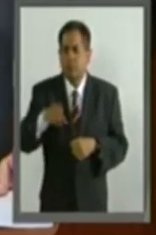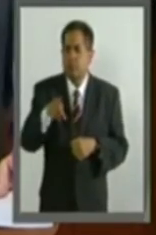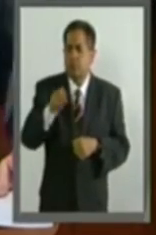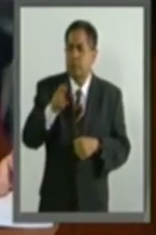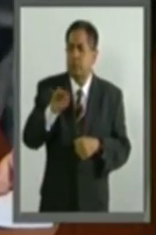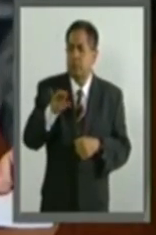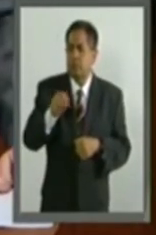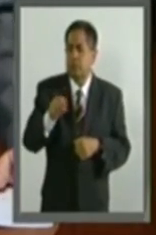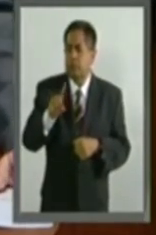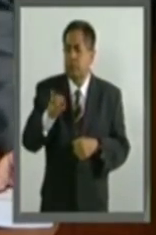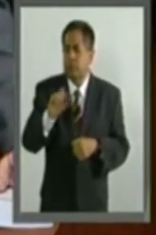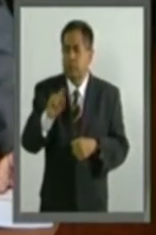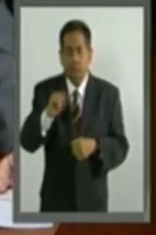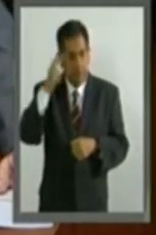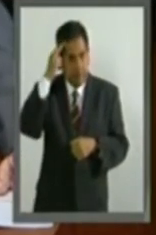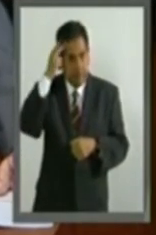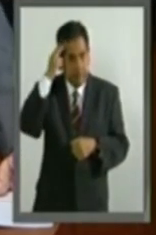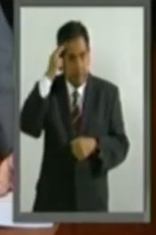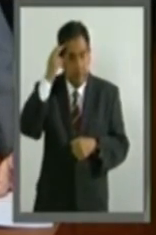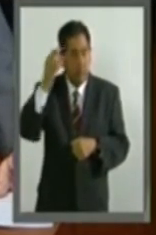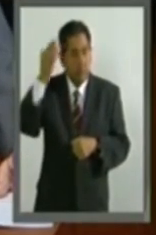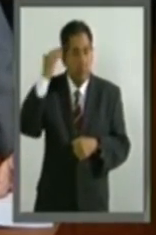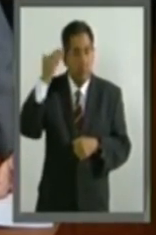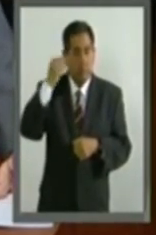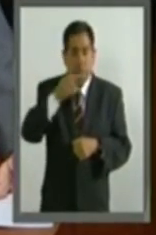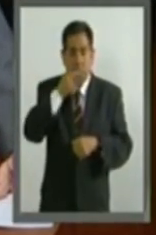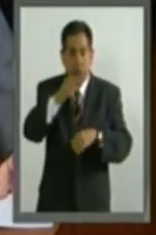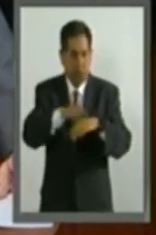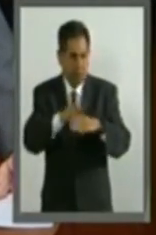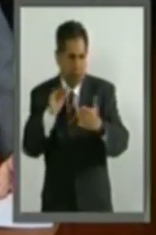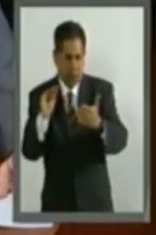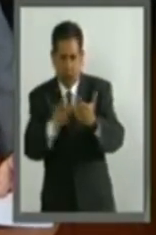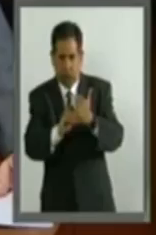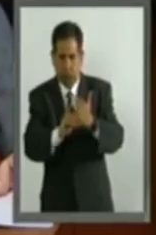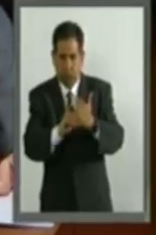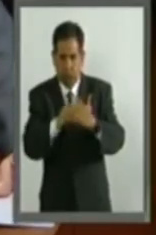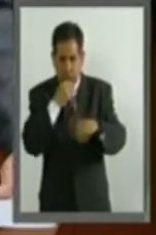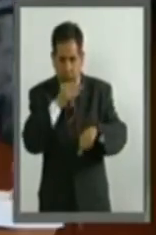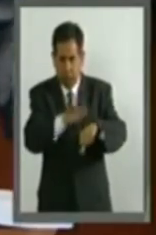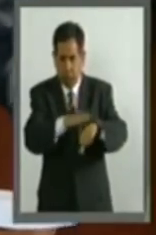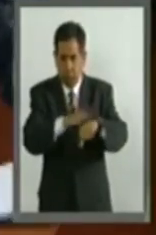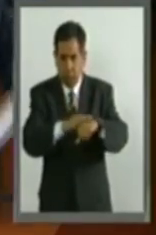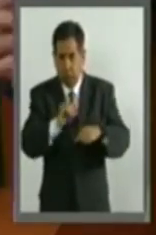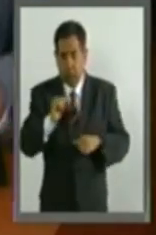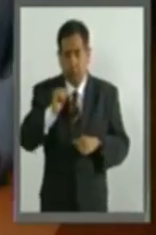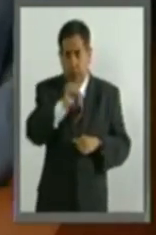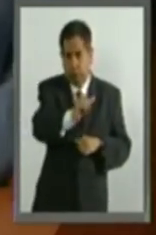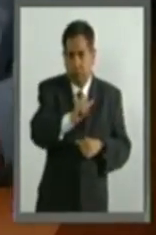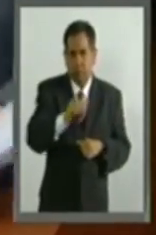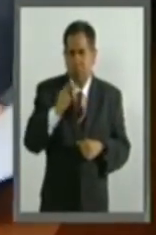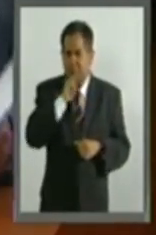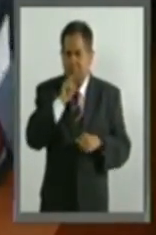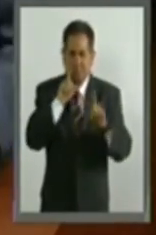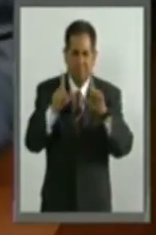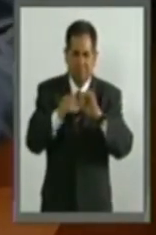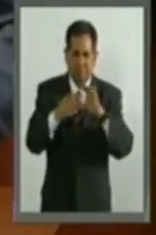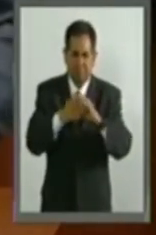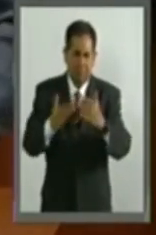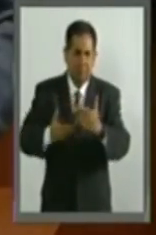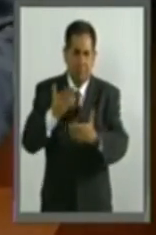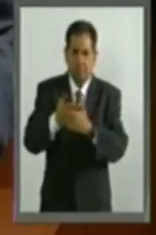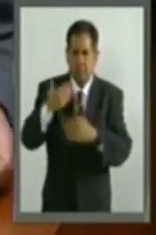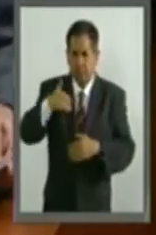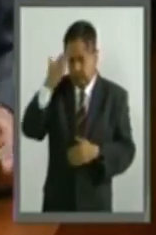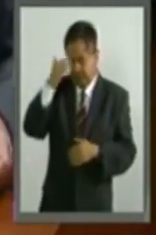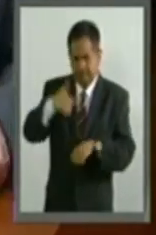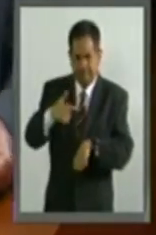Díaz presentó una nota diplomática y rápidamente, porque sé que